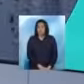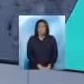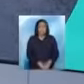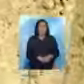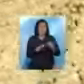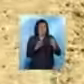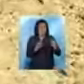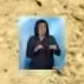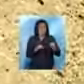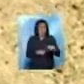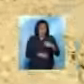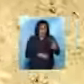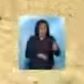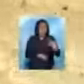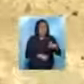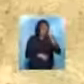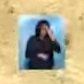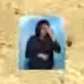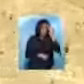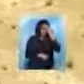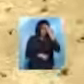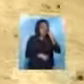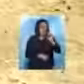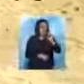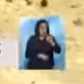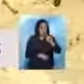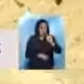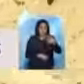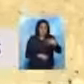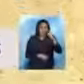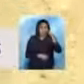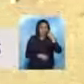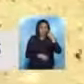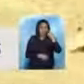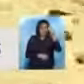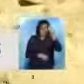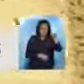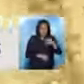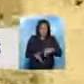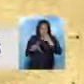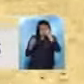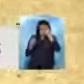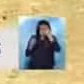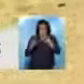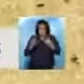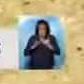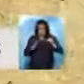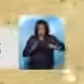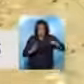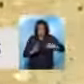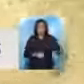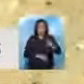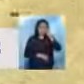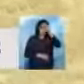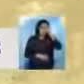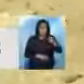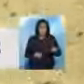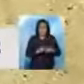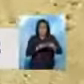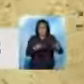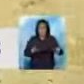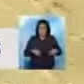Sí, la situación la conoce muy bien la UGEL también. Por ejemplo, esto se ha informado al municipio de Tumbes y la región. ¿Y